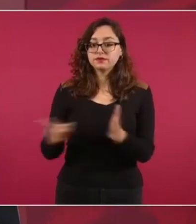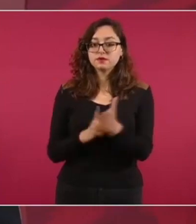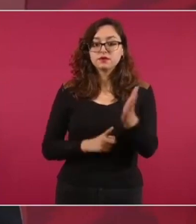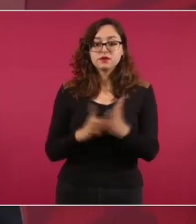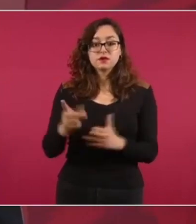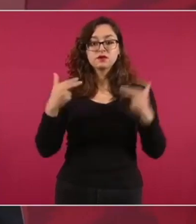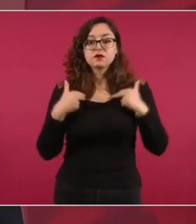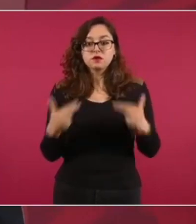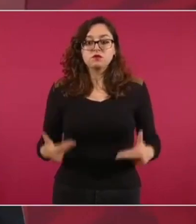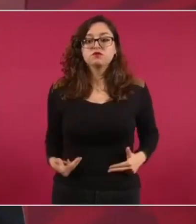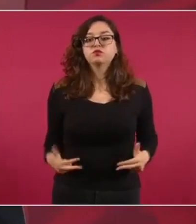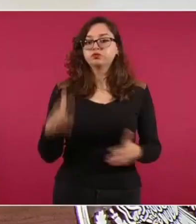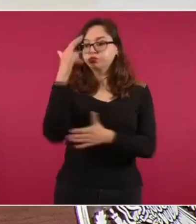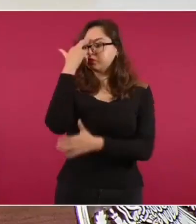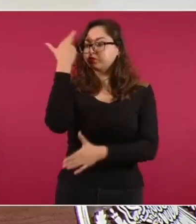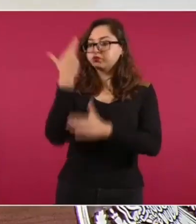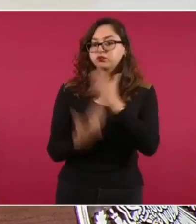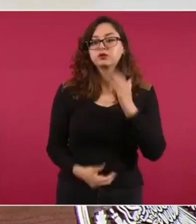humanos,